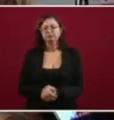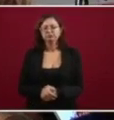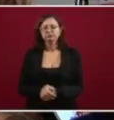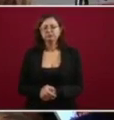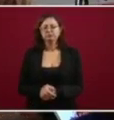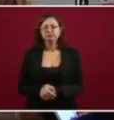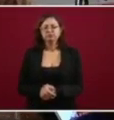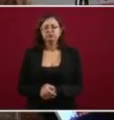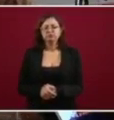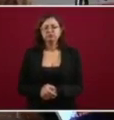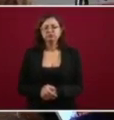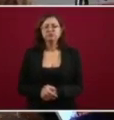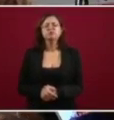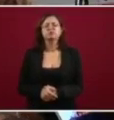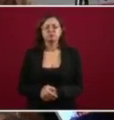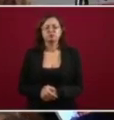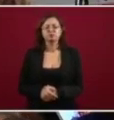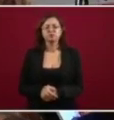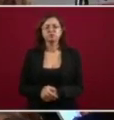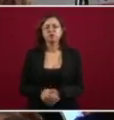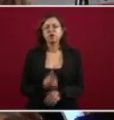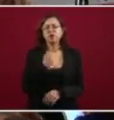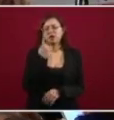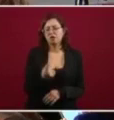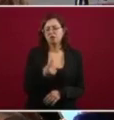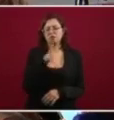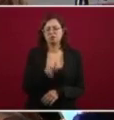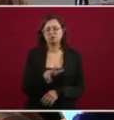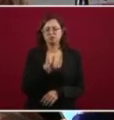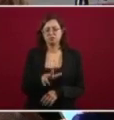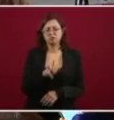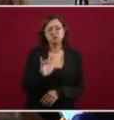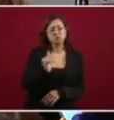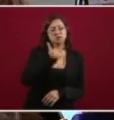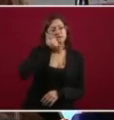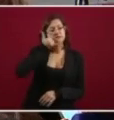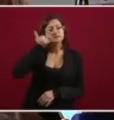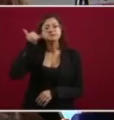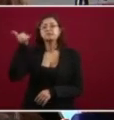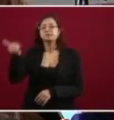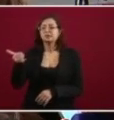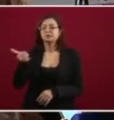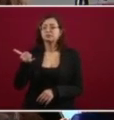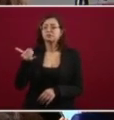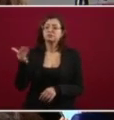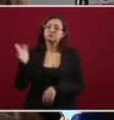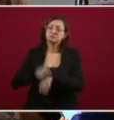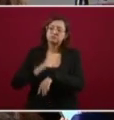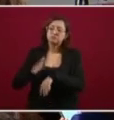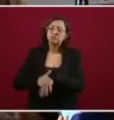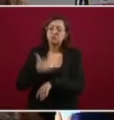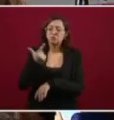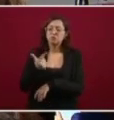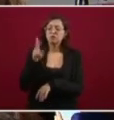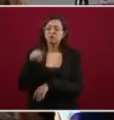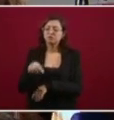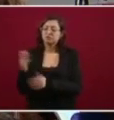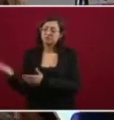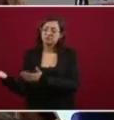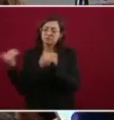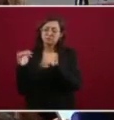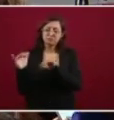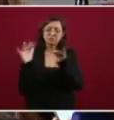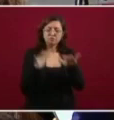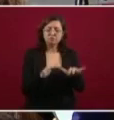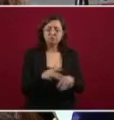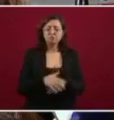A las 13:18 horas se solicita la intervención de la Guardia Nacional. A